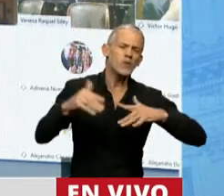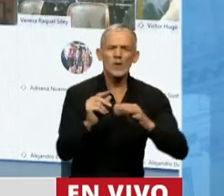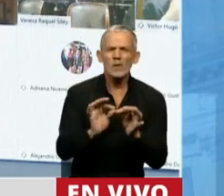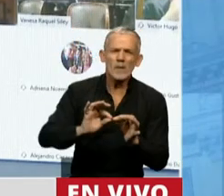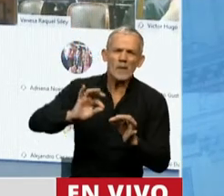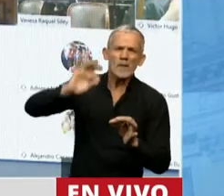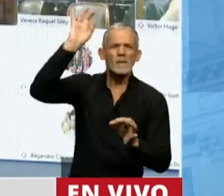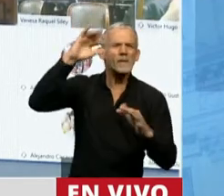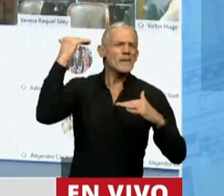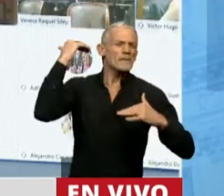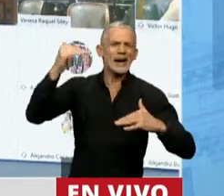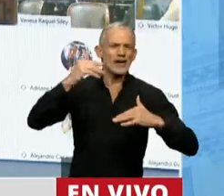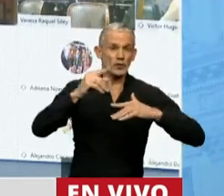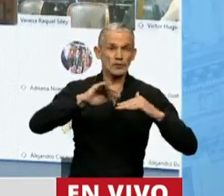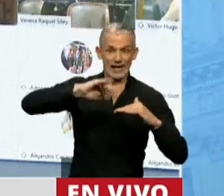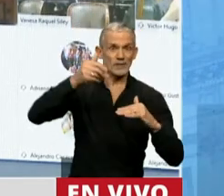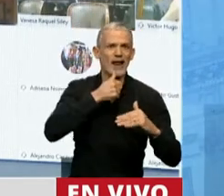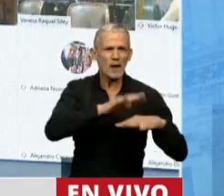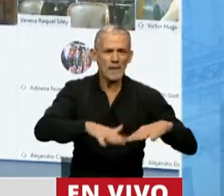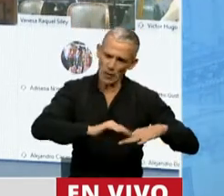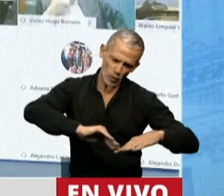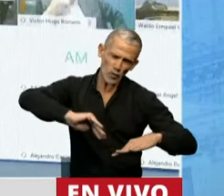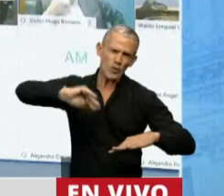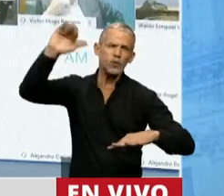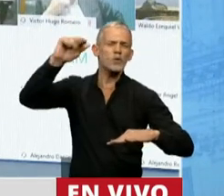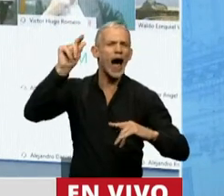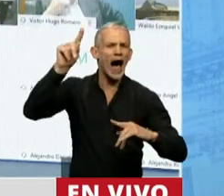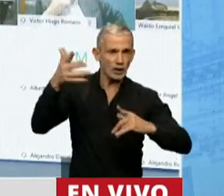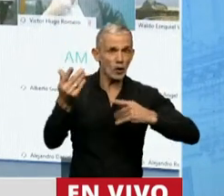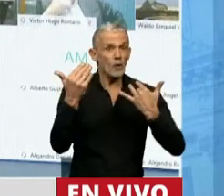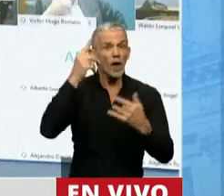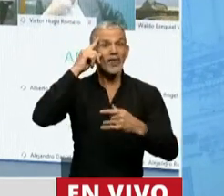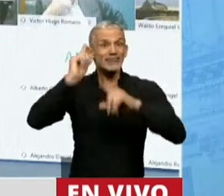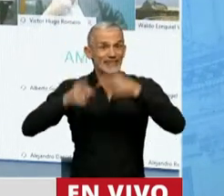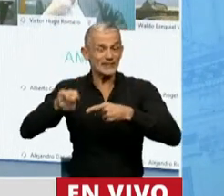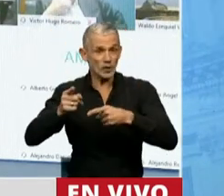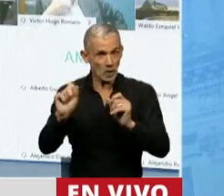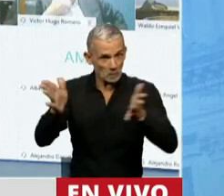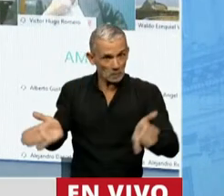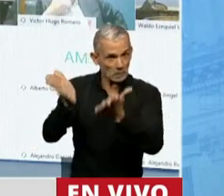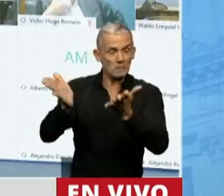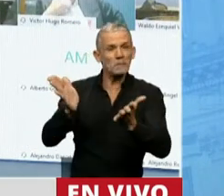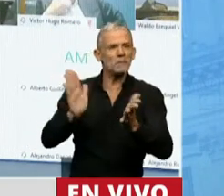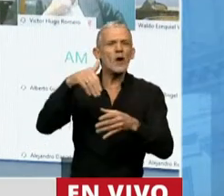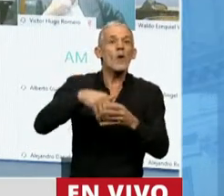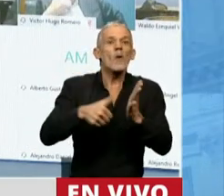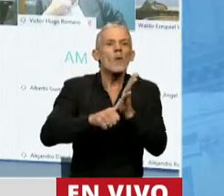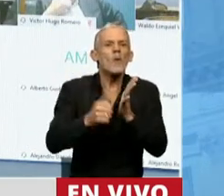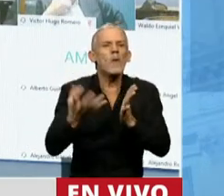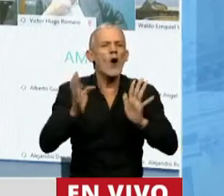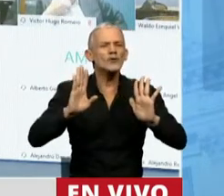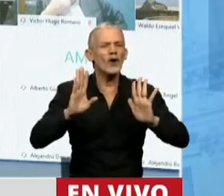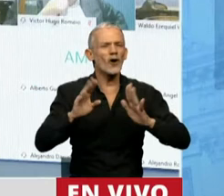metros por arriba del nivel del mar, se le permitió la toma de decisión y se utilizó, me acuerdo, un voto electrónico. La toma de